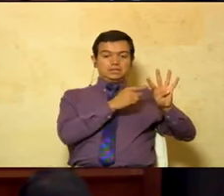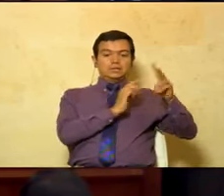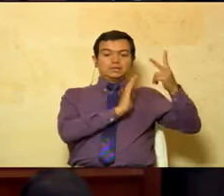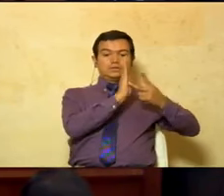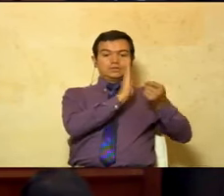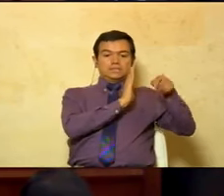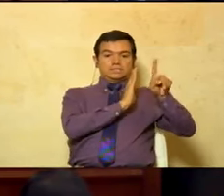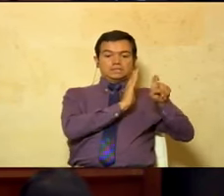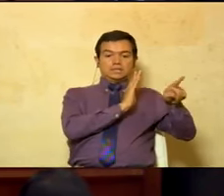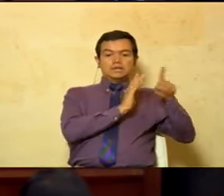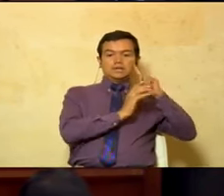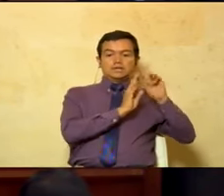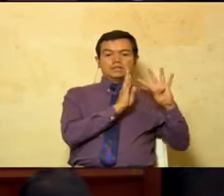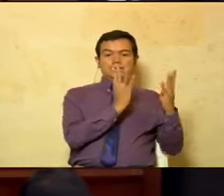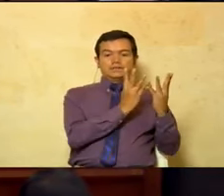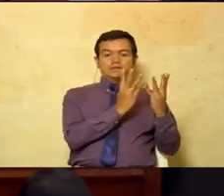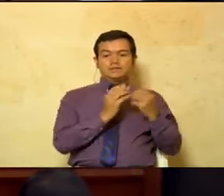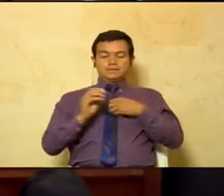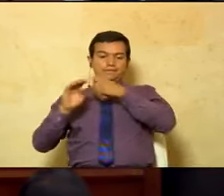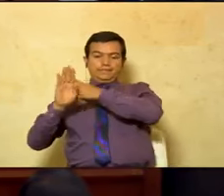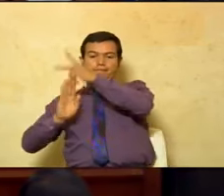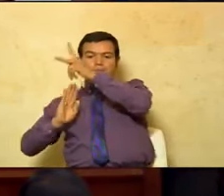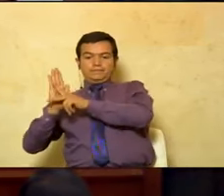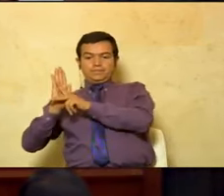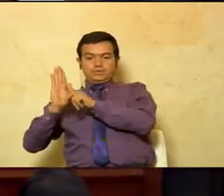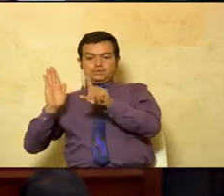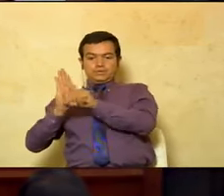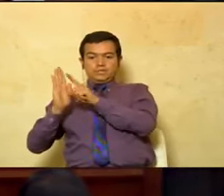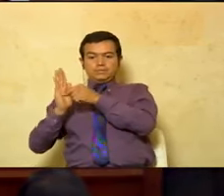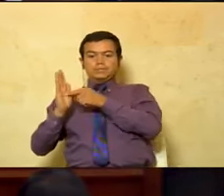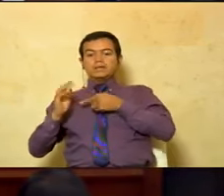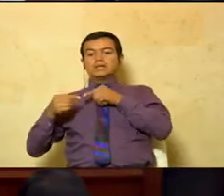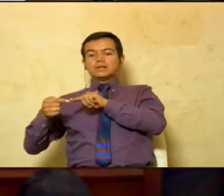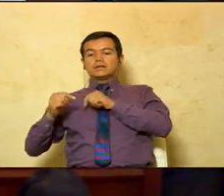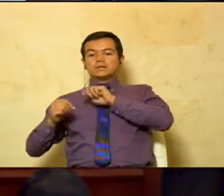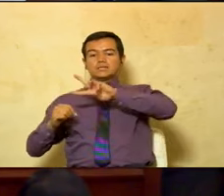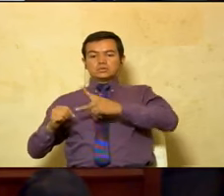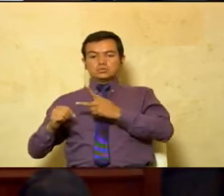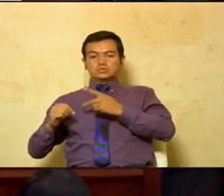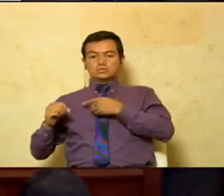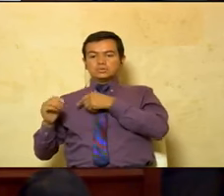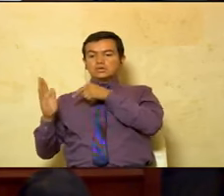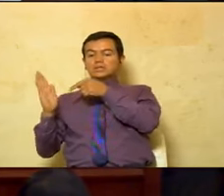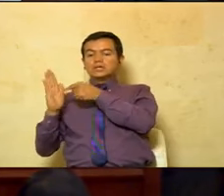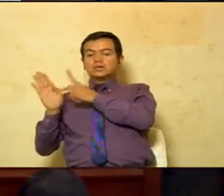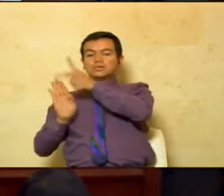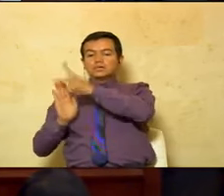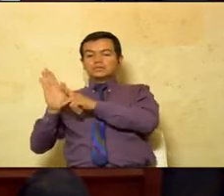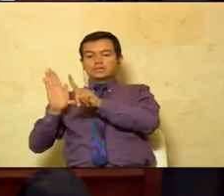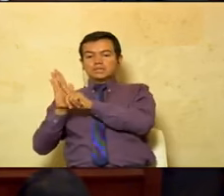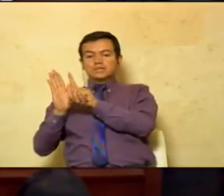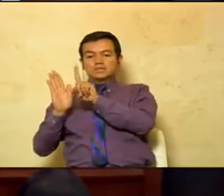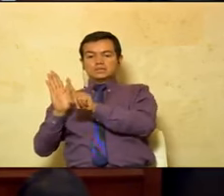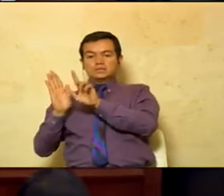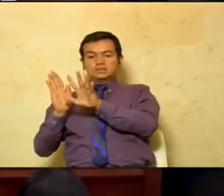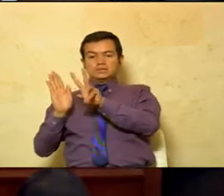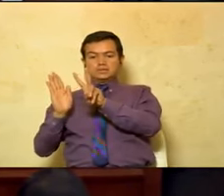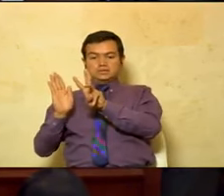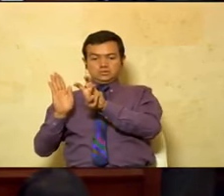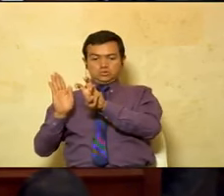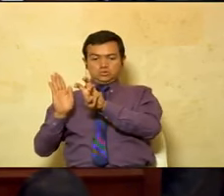senado proyectos para segundo debate proyecto de ley número 15826